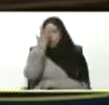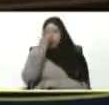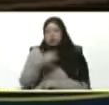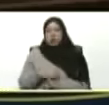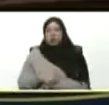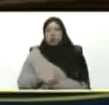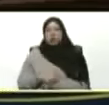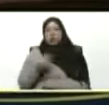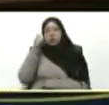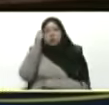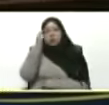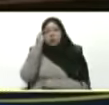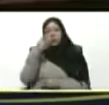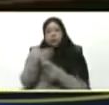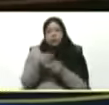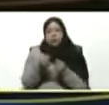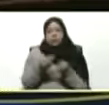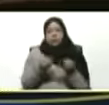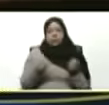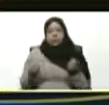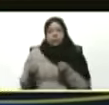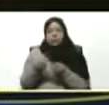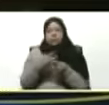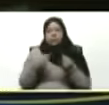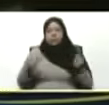el día de la siembra del cantor.